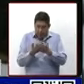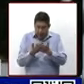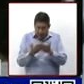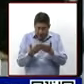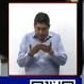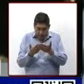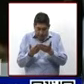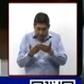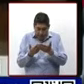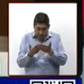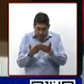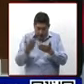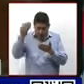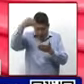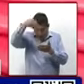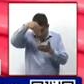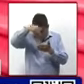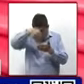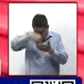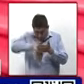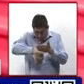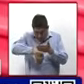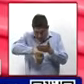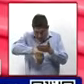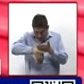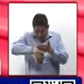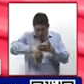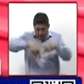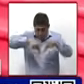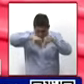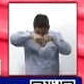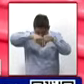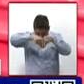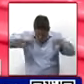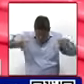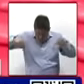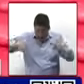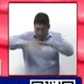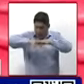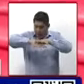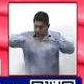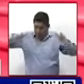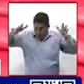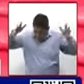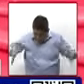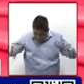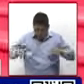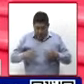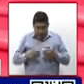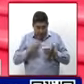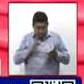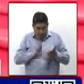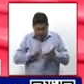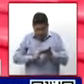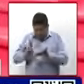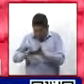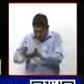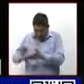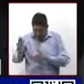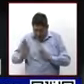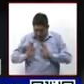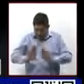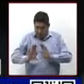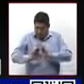Inmediatamente se ha colocado en una caja, se ha presentado la caja con la rúbrica de cada uno de los